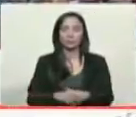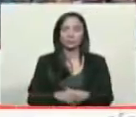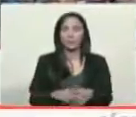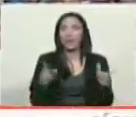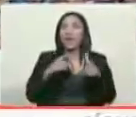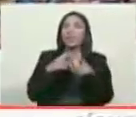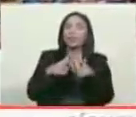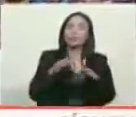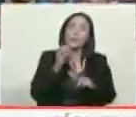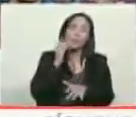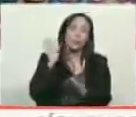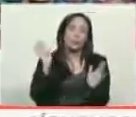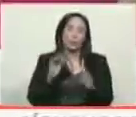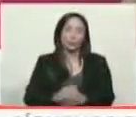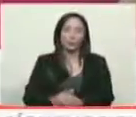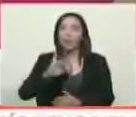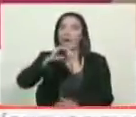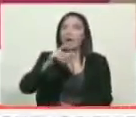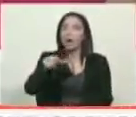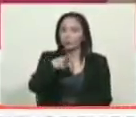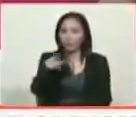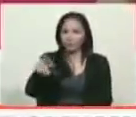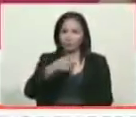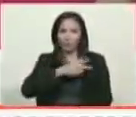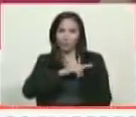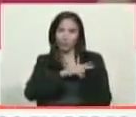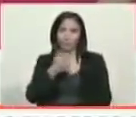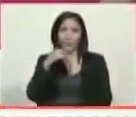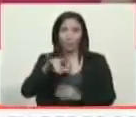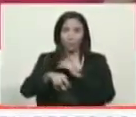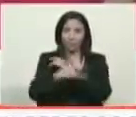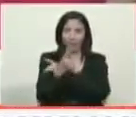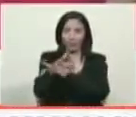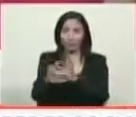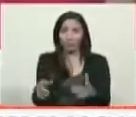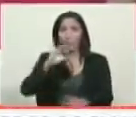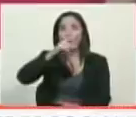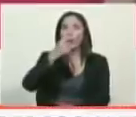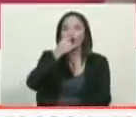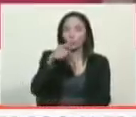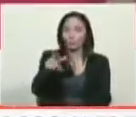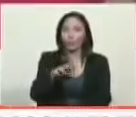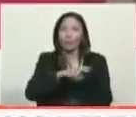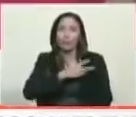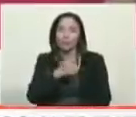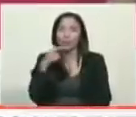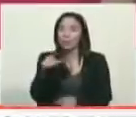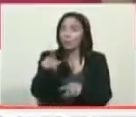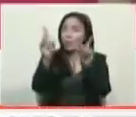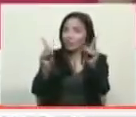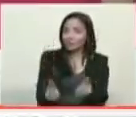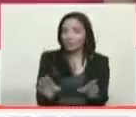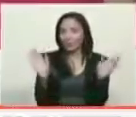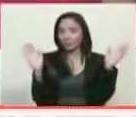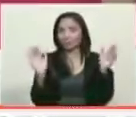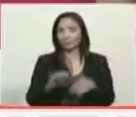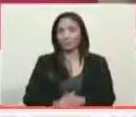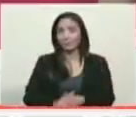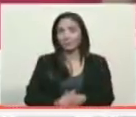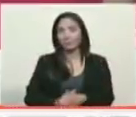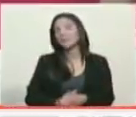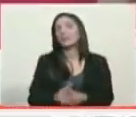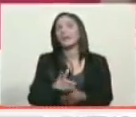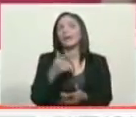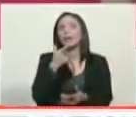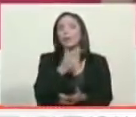Entonces, señor farsante, presidente farsante, usted escoge. Eso es como